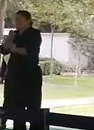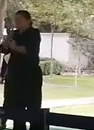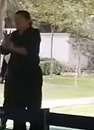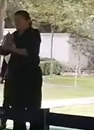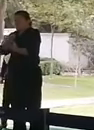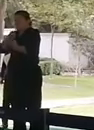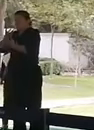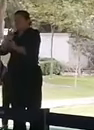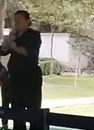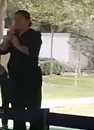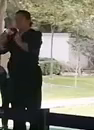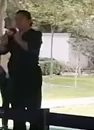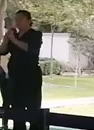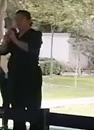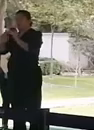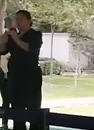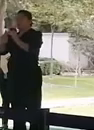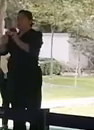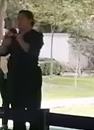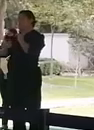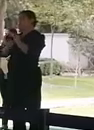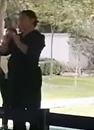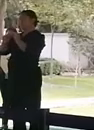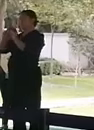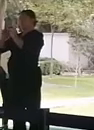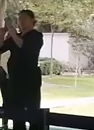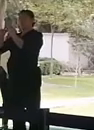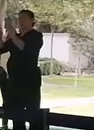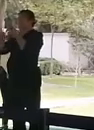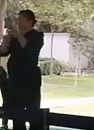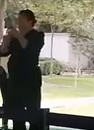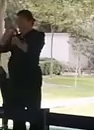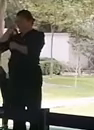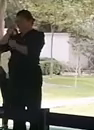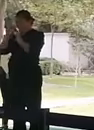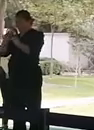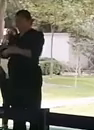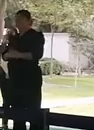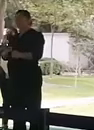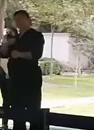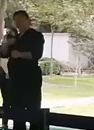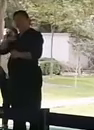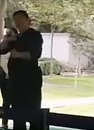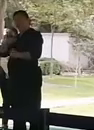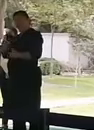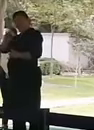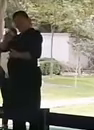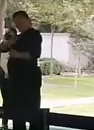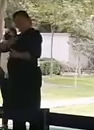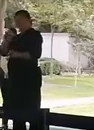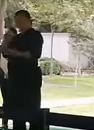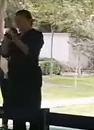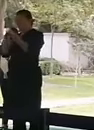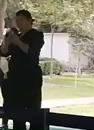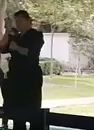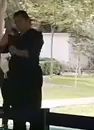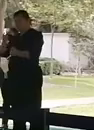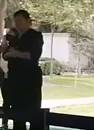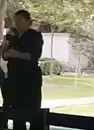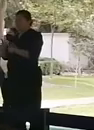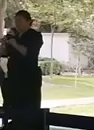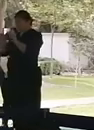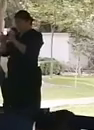muy en una manera muy positiva, ¿no? Entonces se va a resolver. Entonces tengo yo un optimismo, y Tlaxcala ya